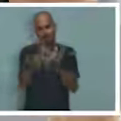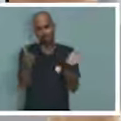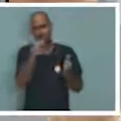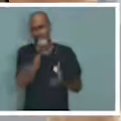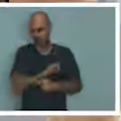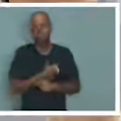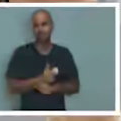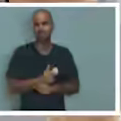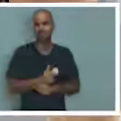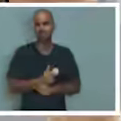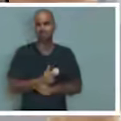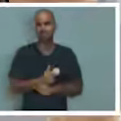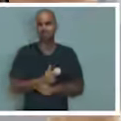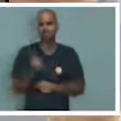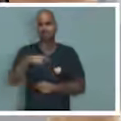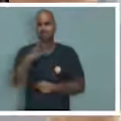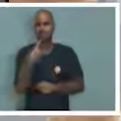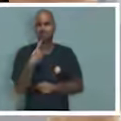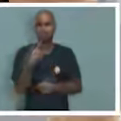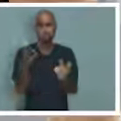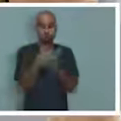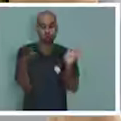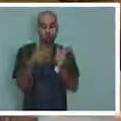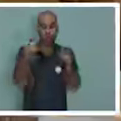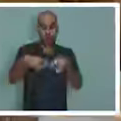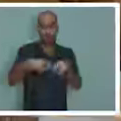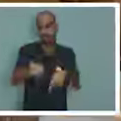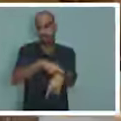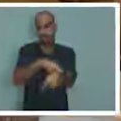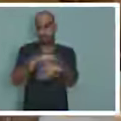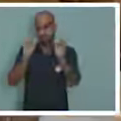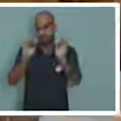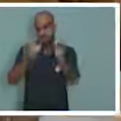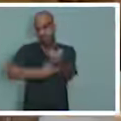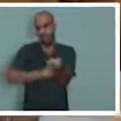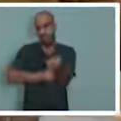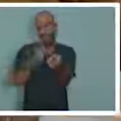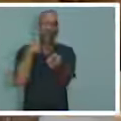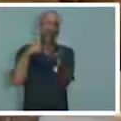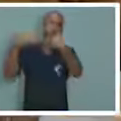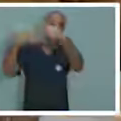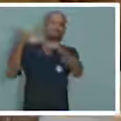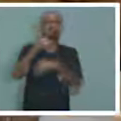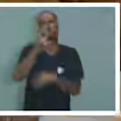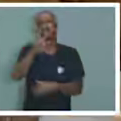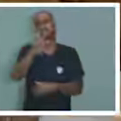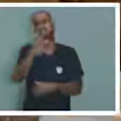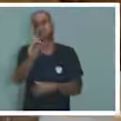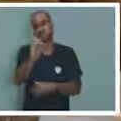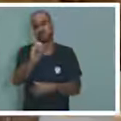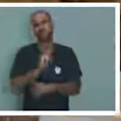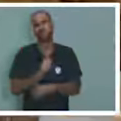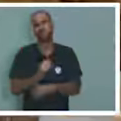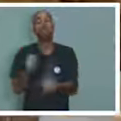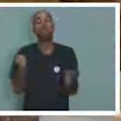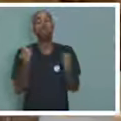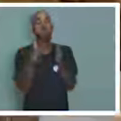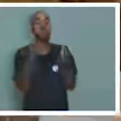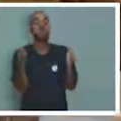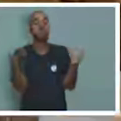las ventajas de las razas paternas tradicionales que se explotaban en los años 80. El alto crecimiento es duro y el